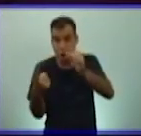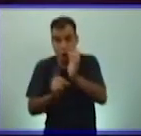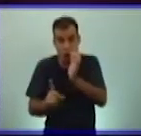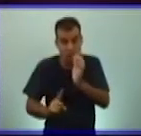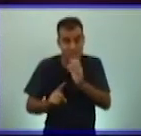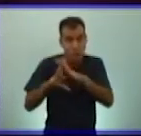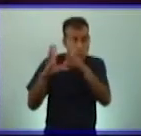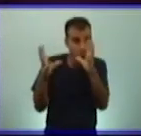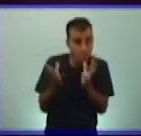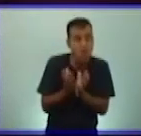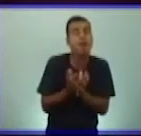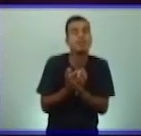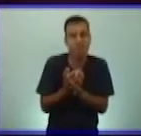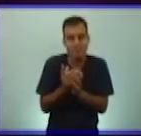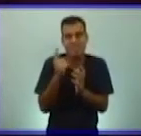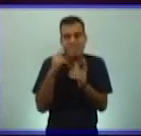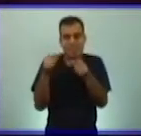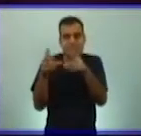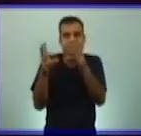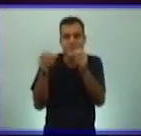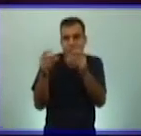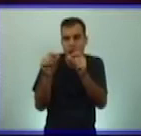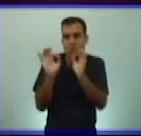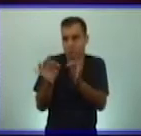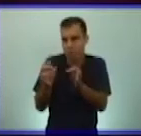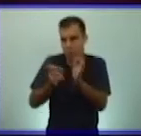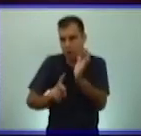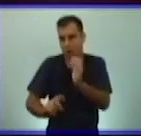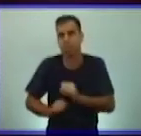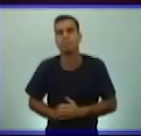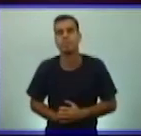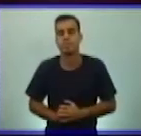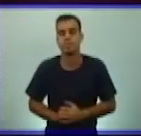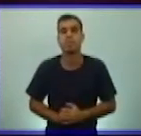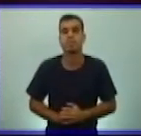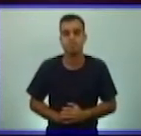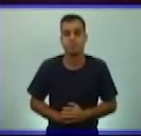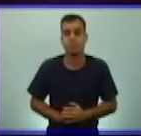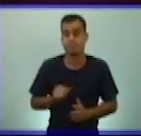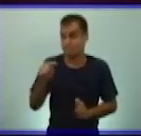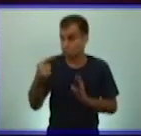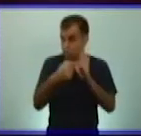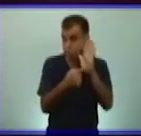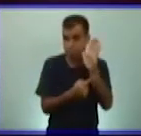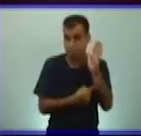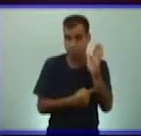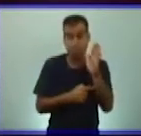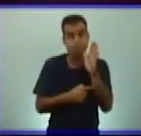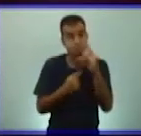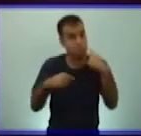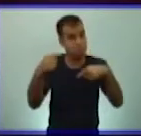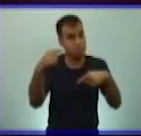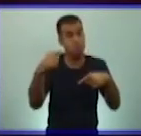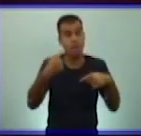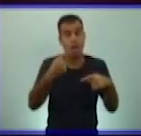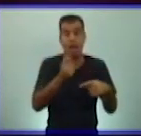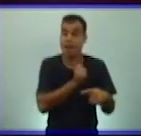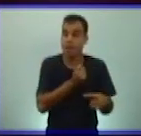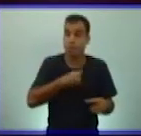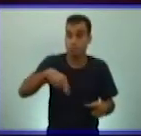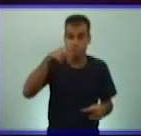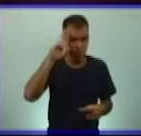que se establece en dicho circuito. Quiere decir que son los elementos básicos que nosotros queremos que ustedes lo